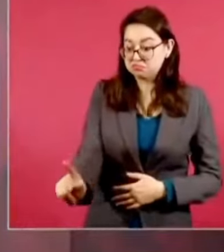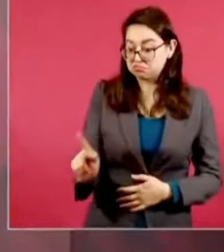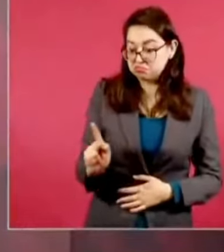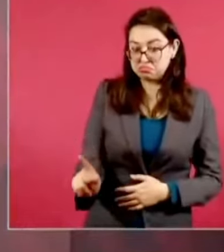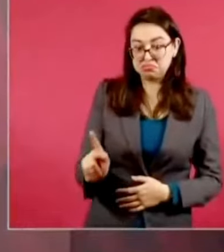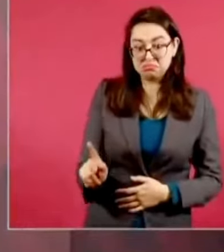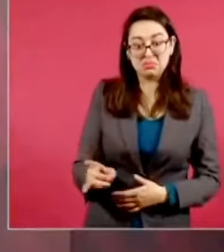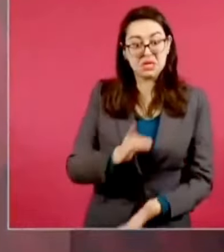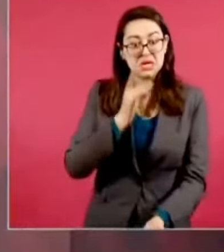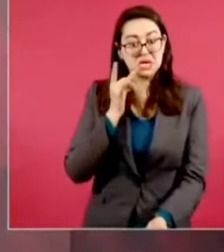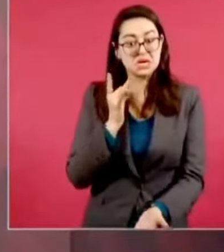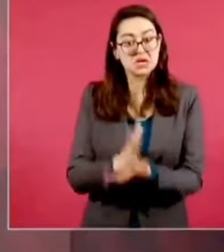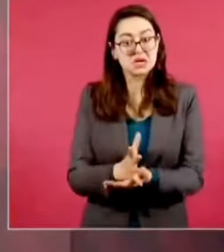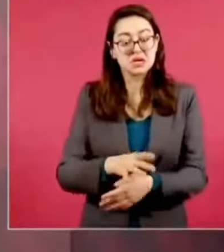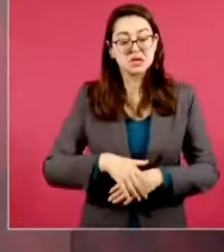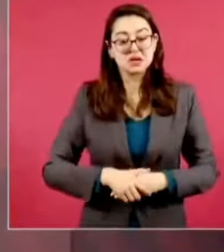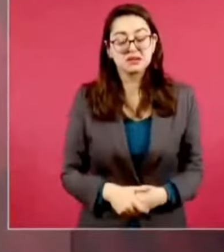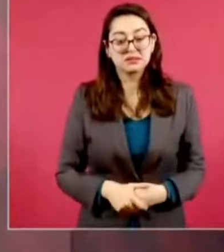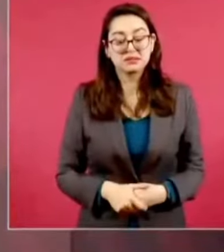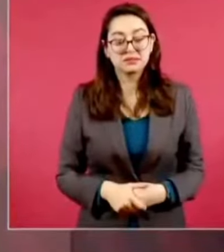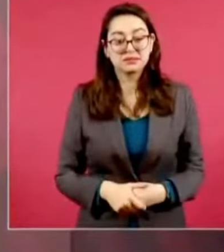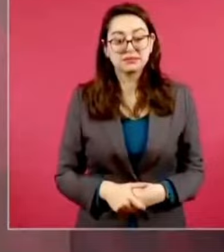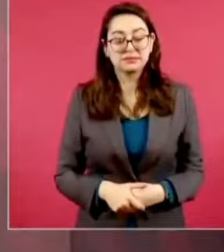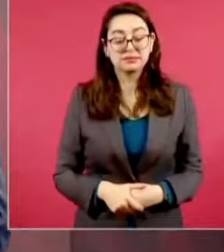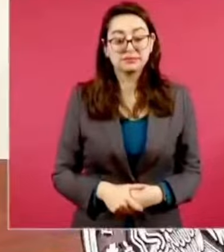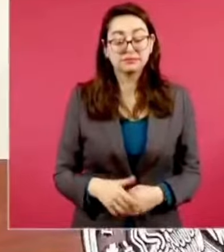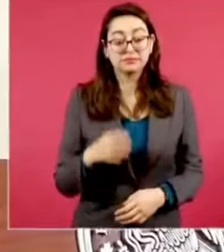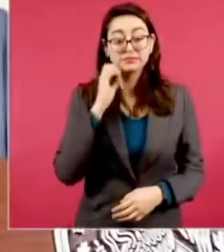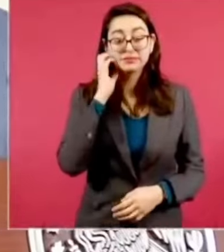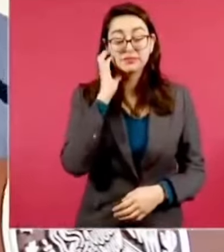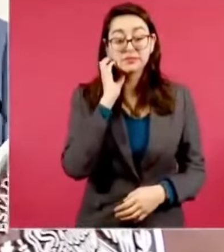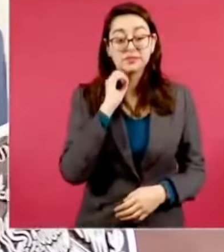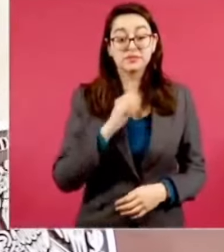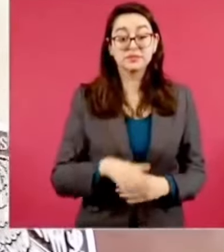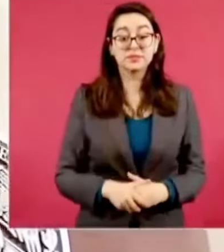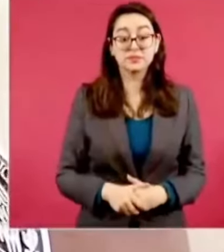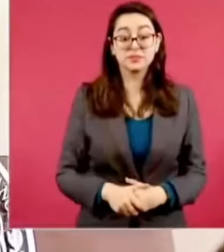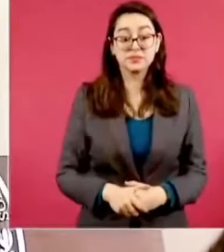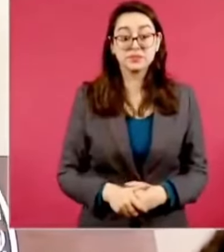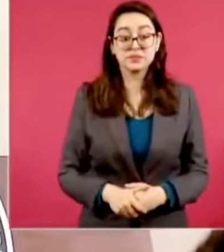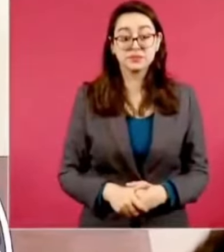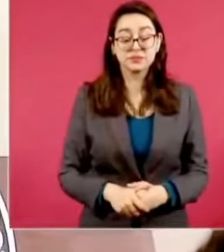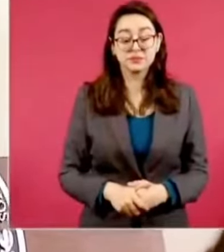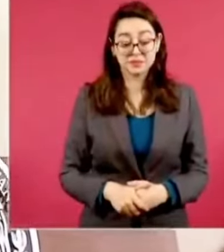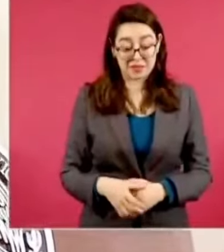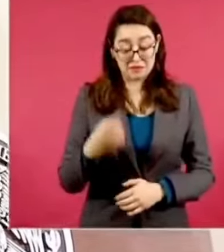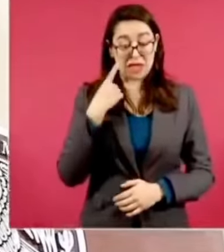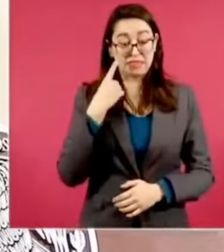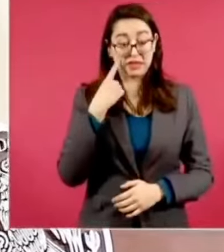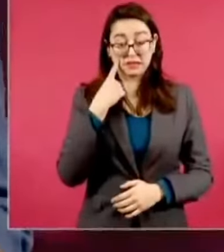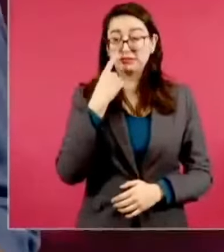Bueno, al grado de que cuando Salinas